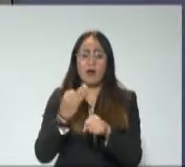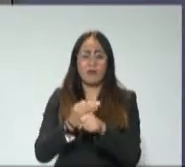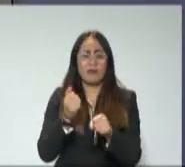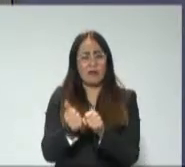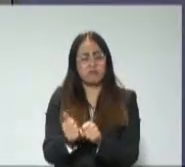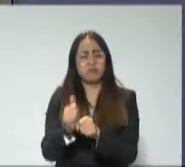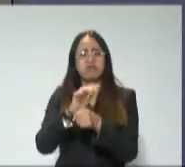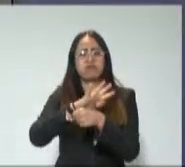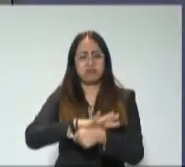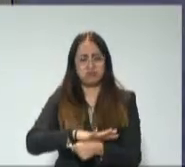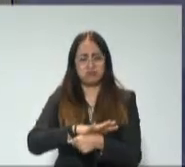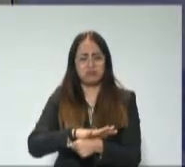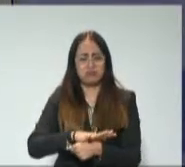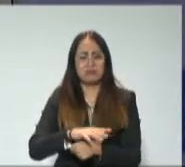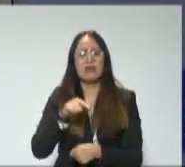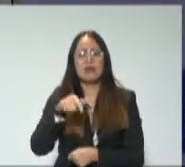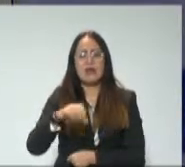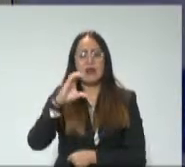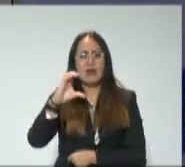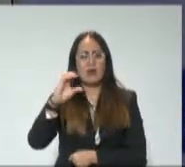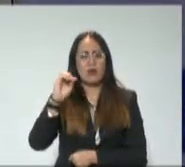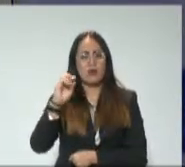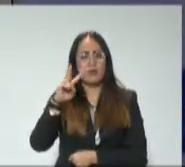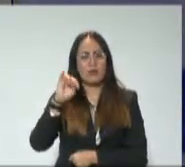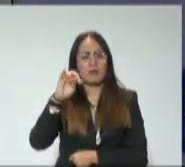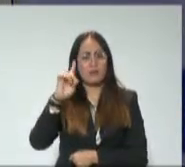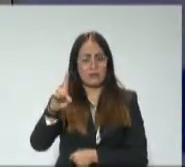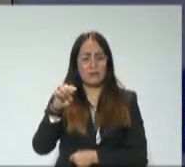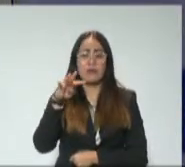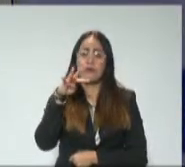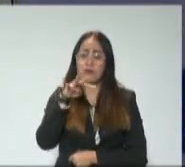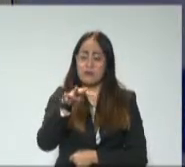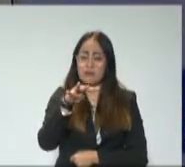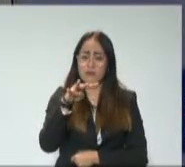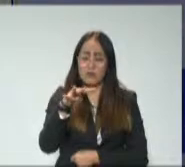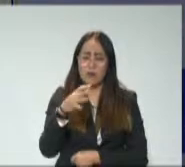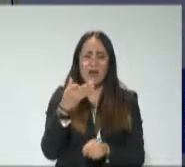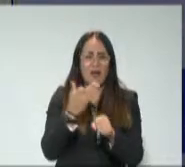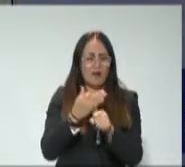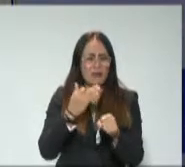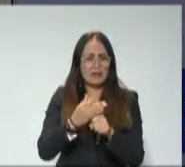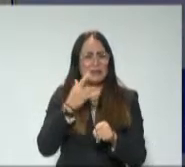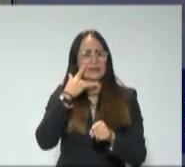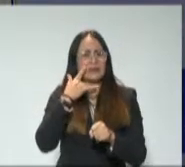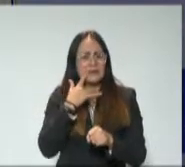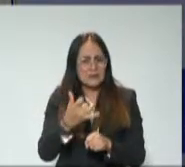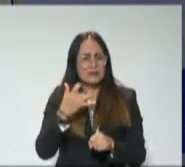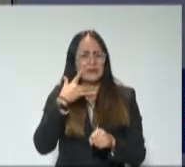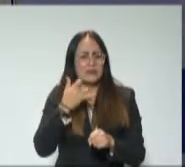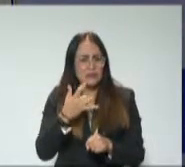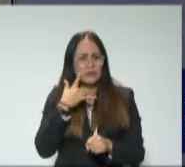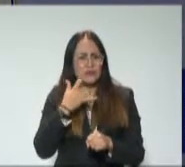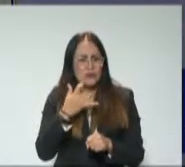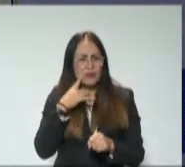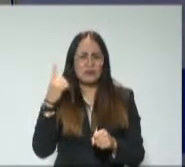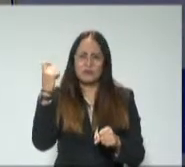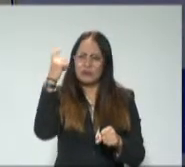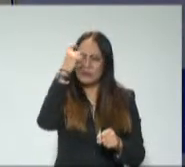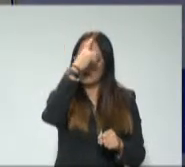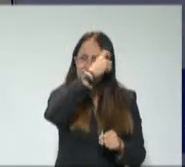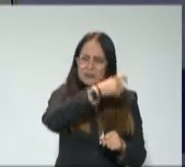por covid19 es uno de los retos eh más complejos que hemos enfrentado